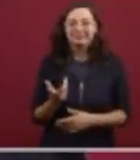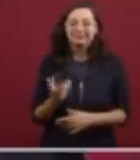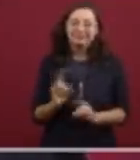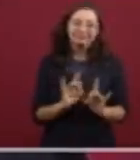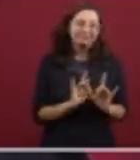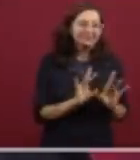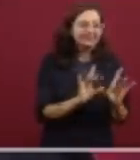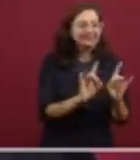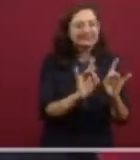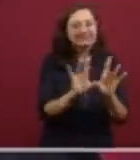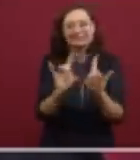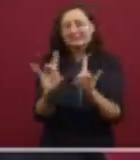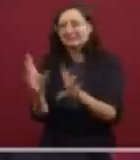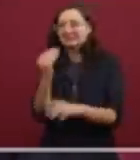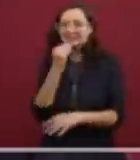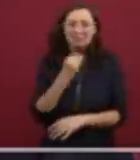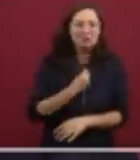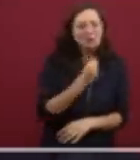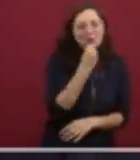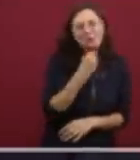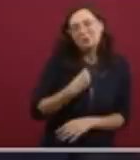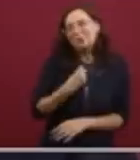inconvenientes. Es decir,